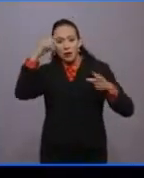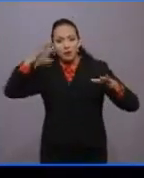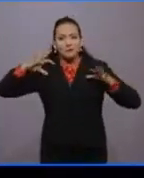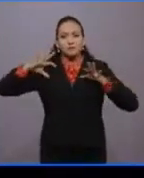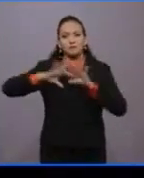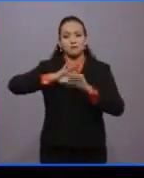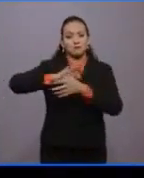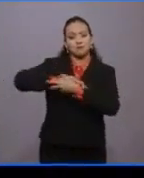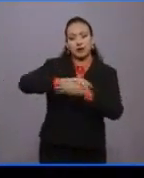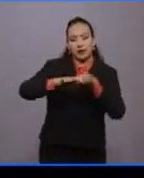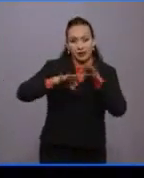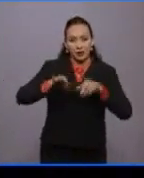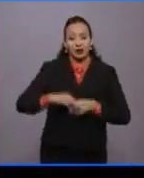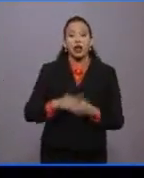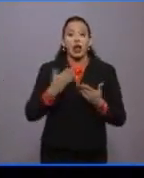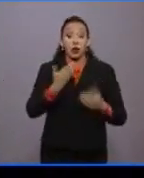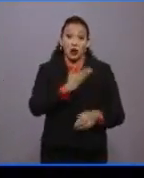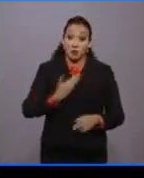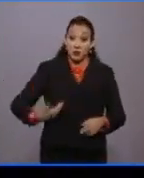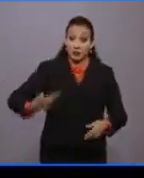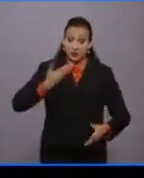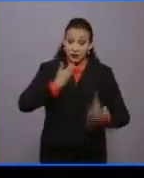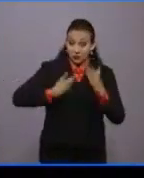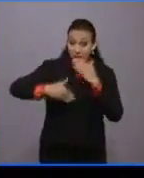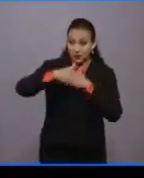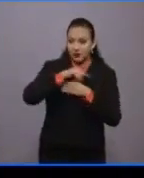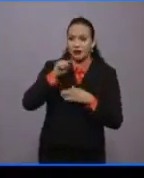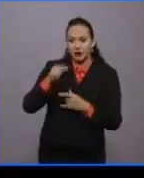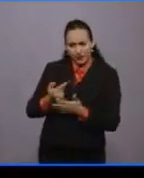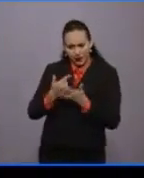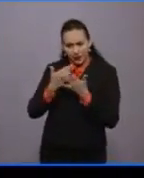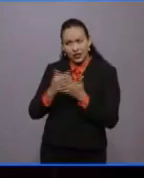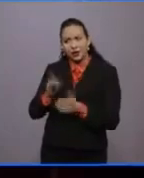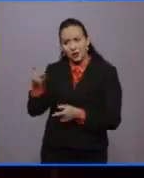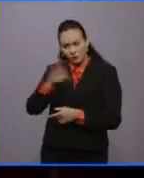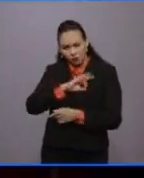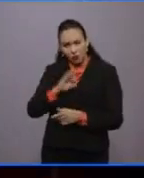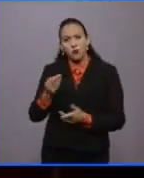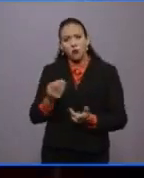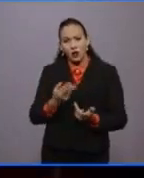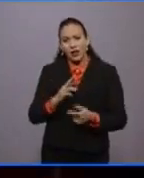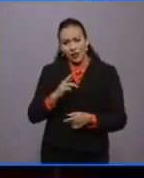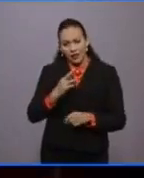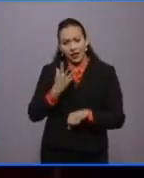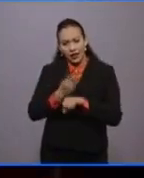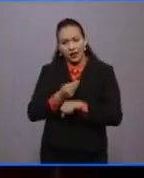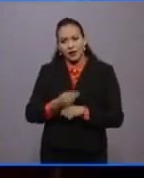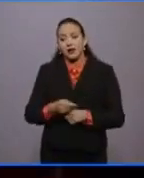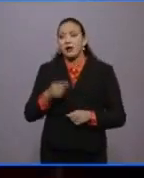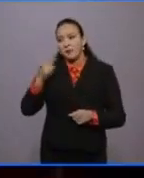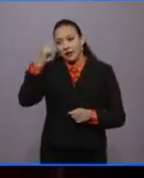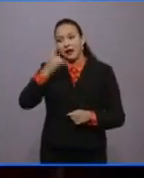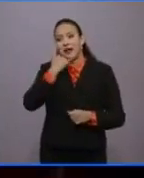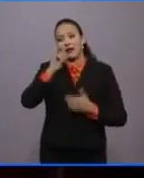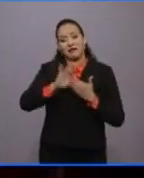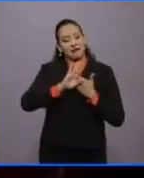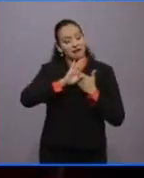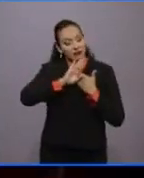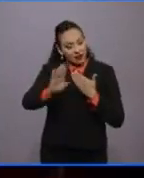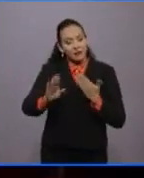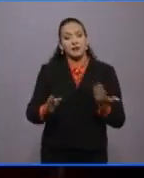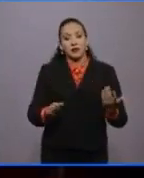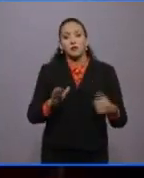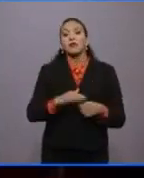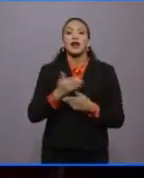que la presidenta Claudia Sheinbaum aún tiene tiempo de corregir el rumbo, de no repetir errores de